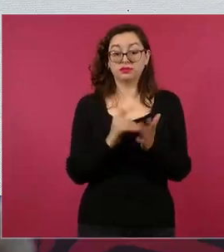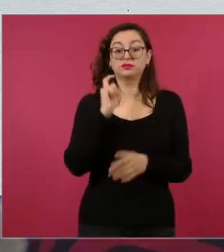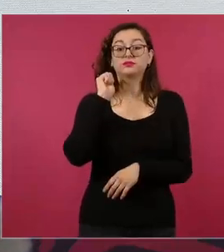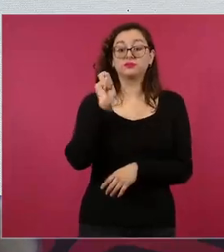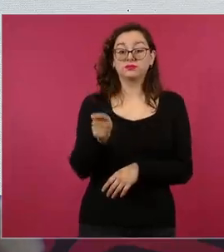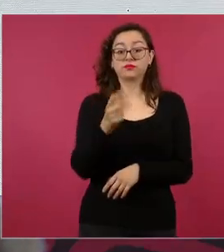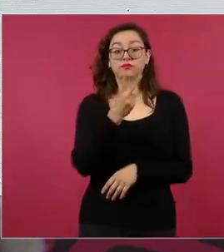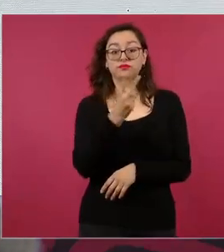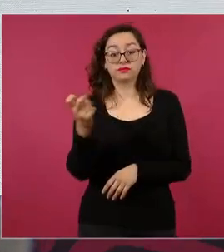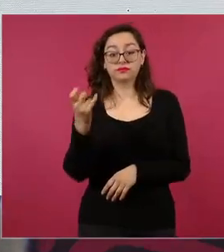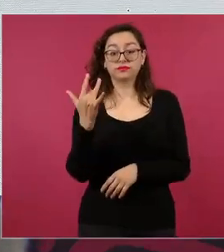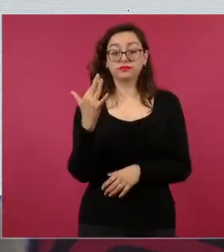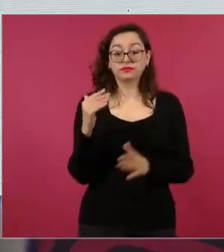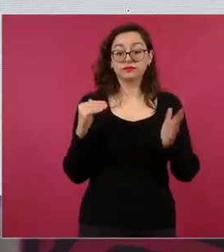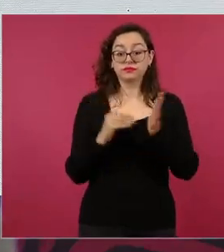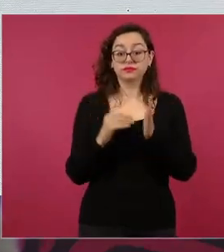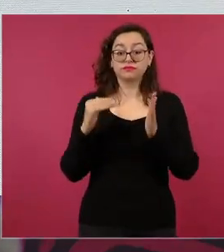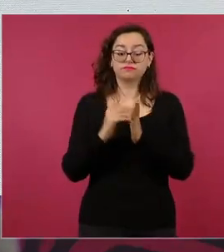250.000 millones más.